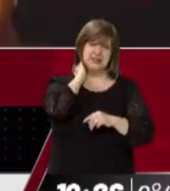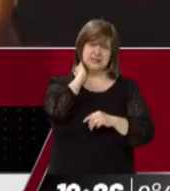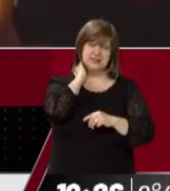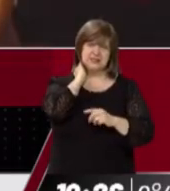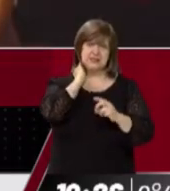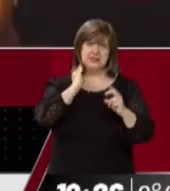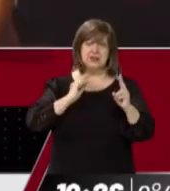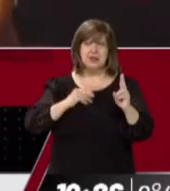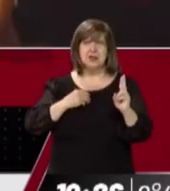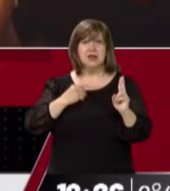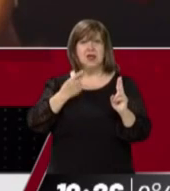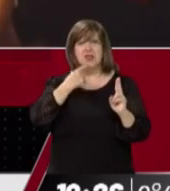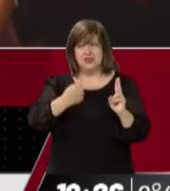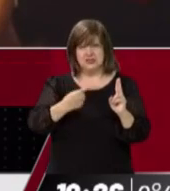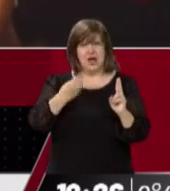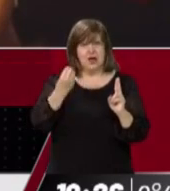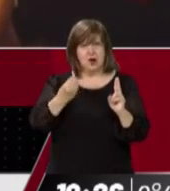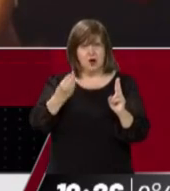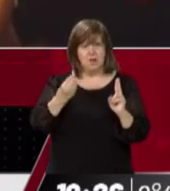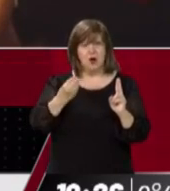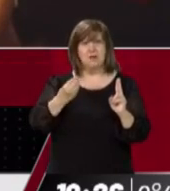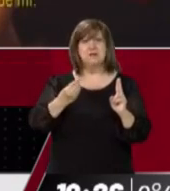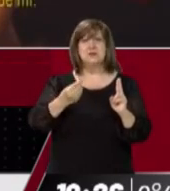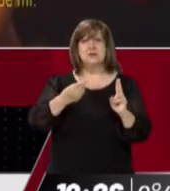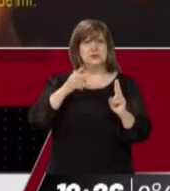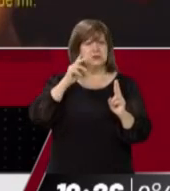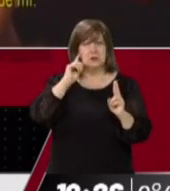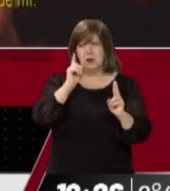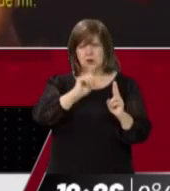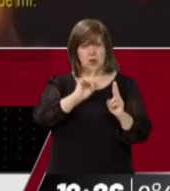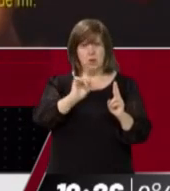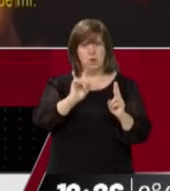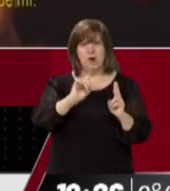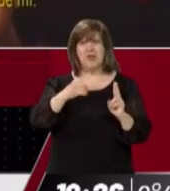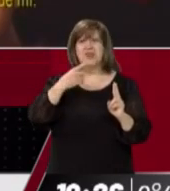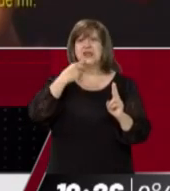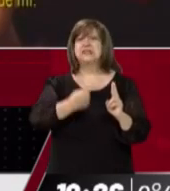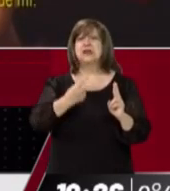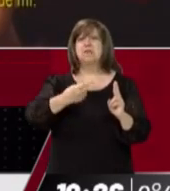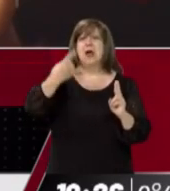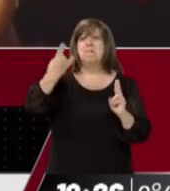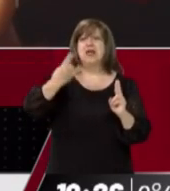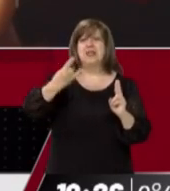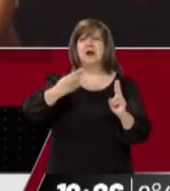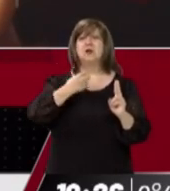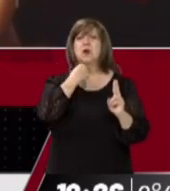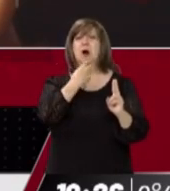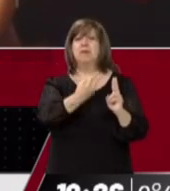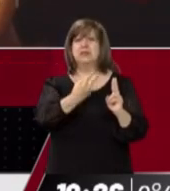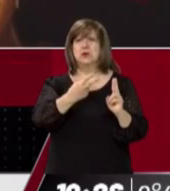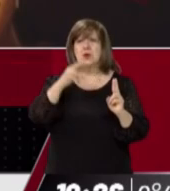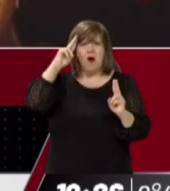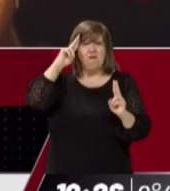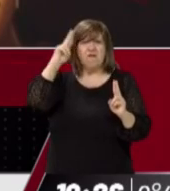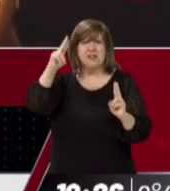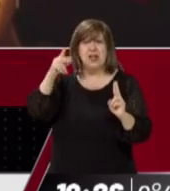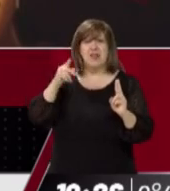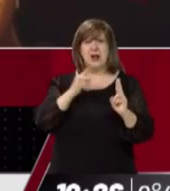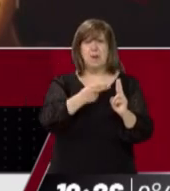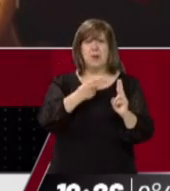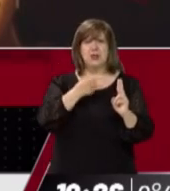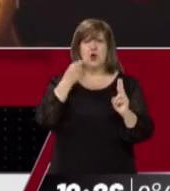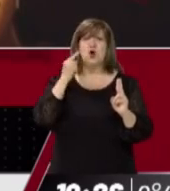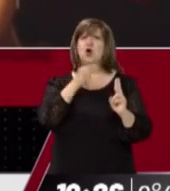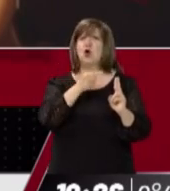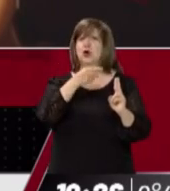que a mis hijos y a ninguno de los chicos que la pasaron tan mal se los trato de esta manera es una falta de respeto